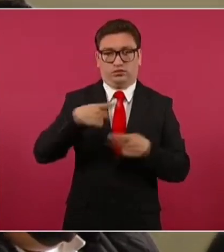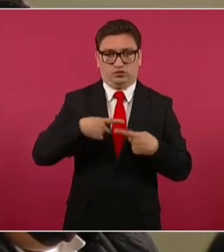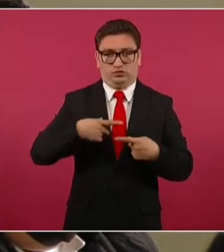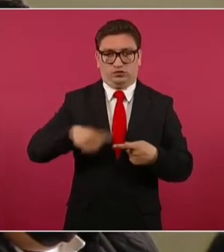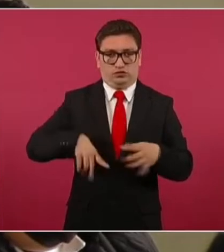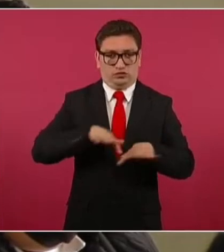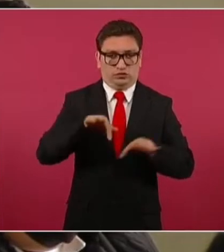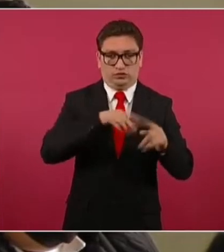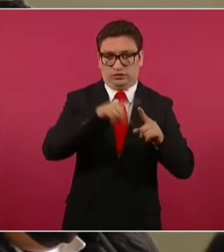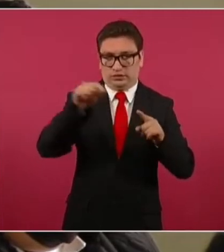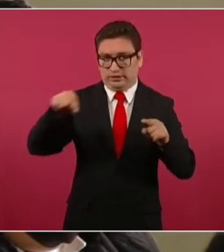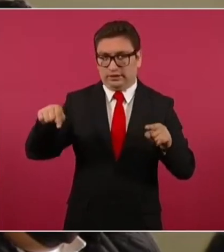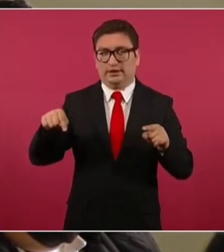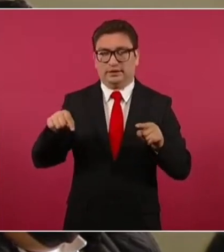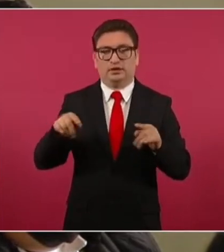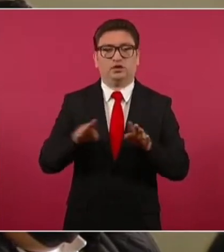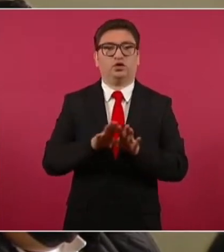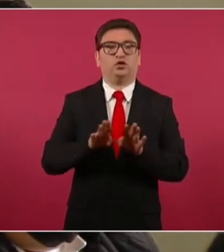una forma, pues de